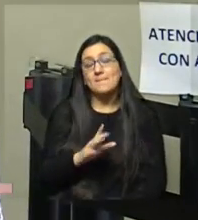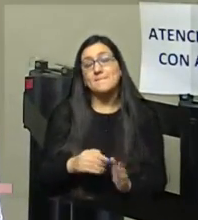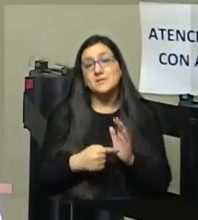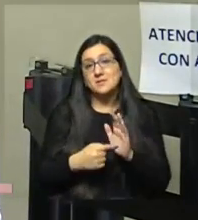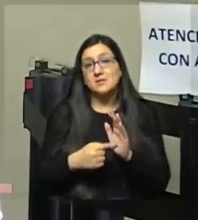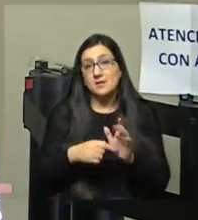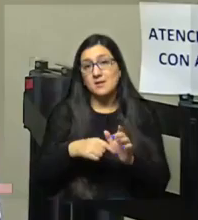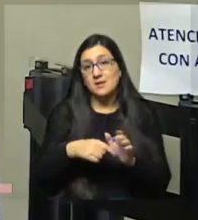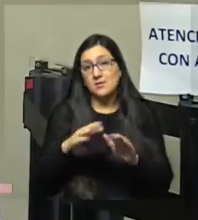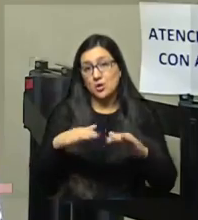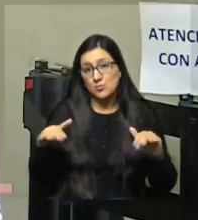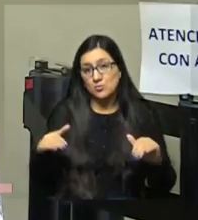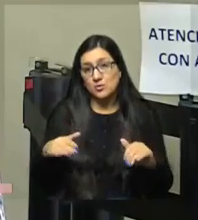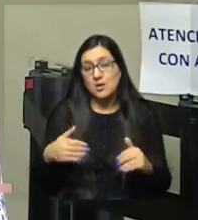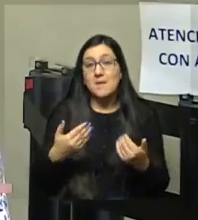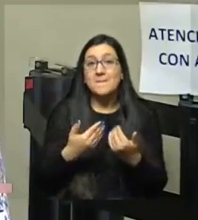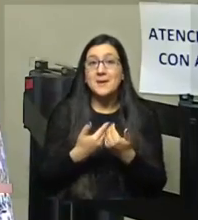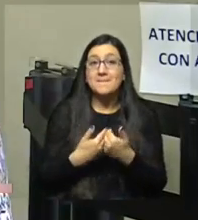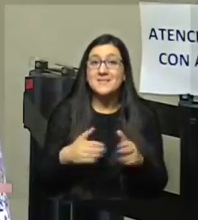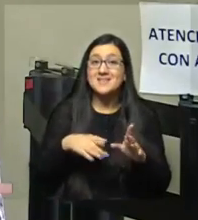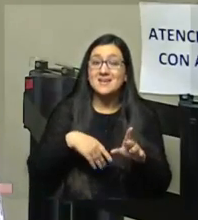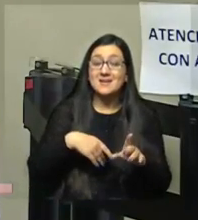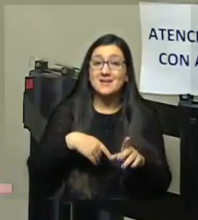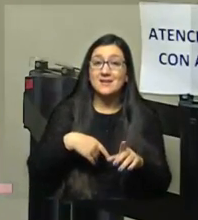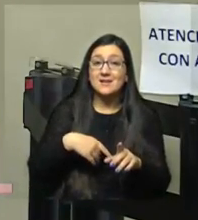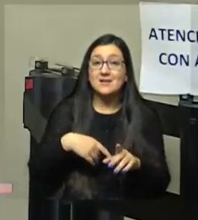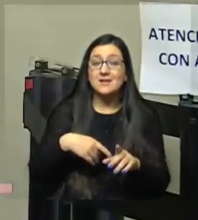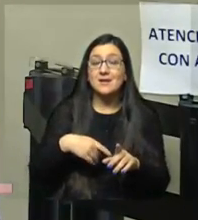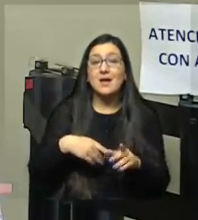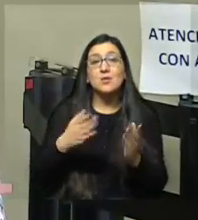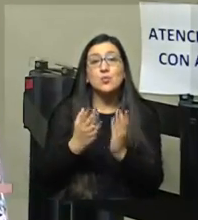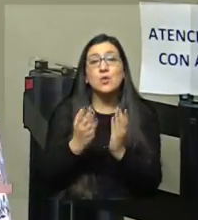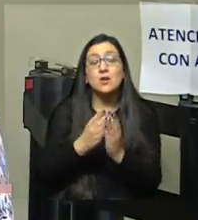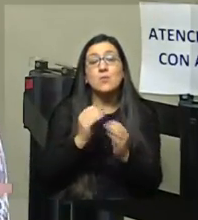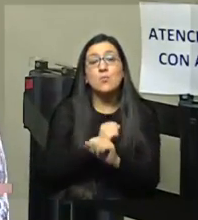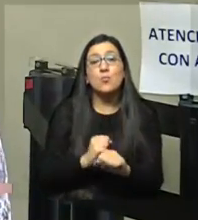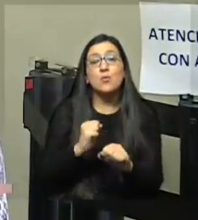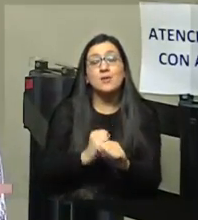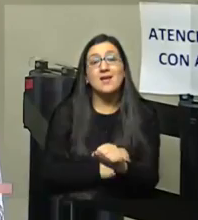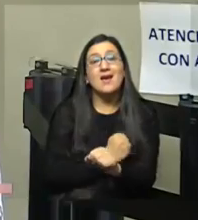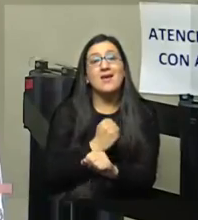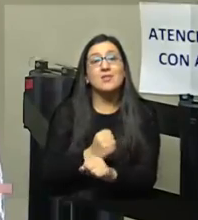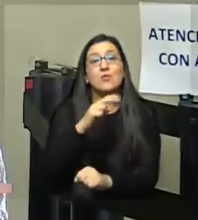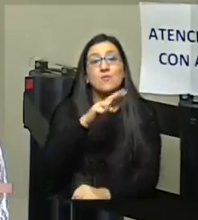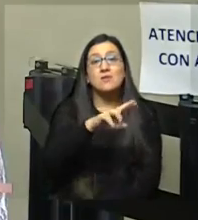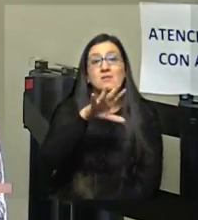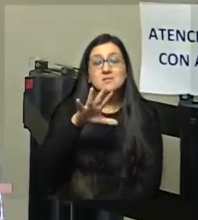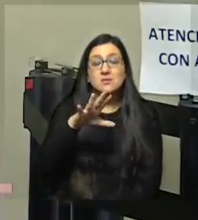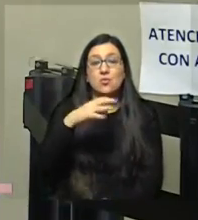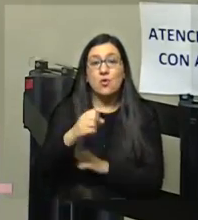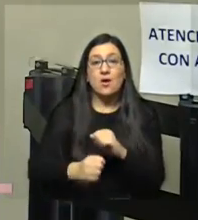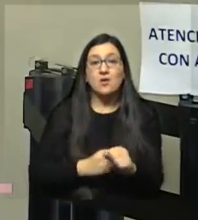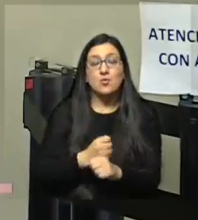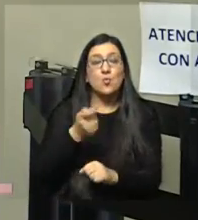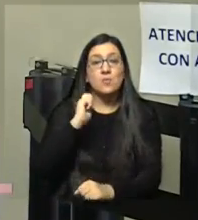Y para iniciar la carrera pueden hacerlo hasta los 25 años, el 31 de octubre. Si